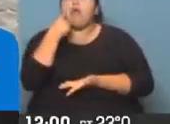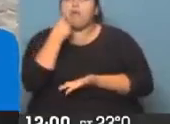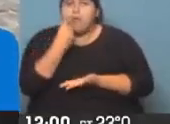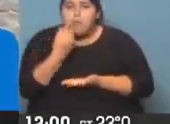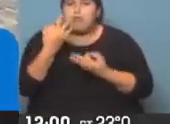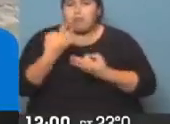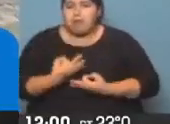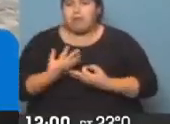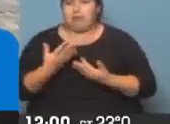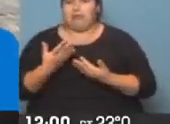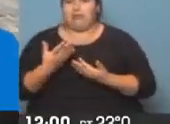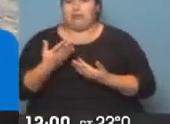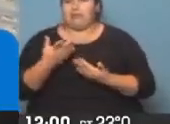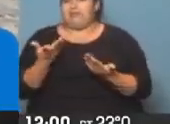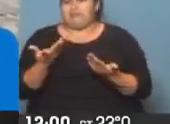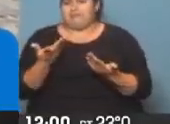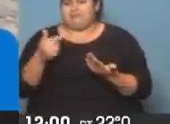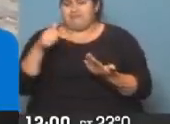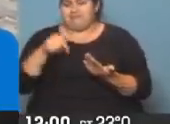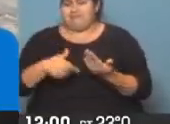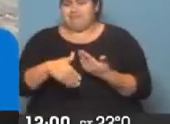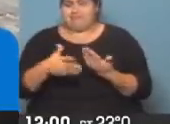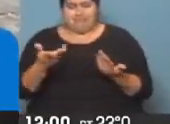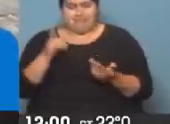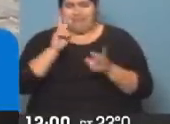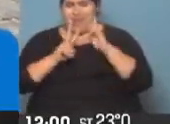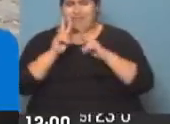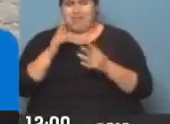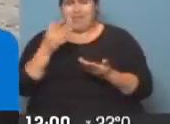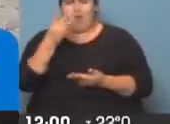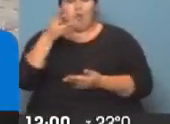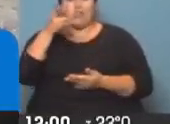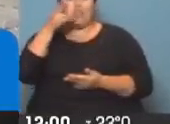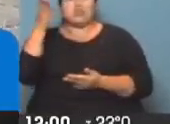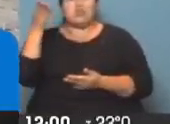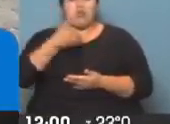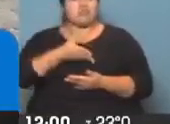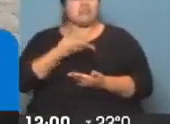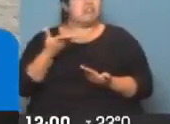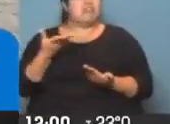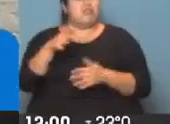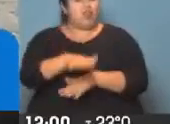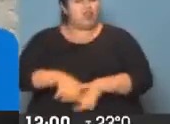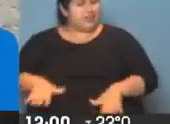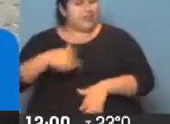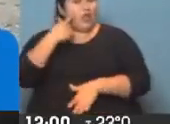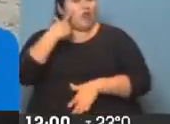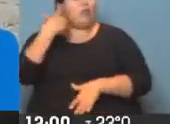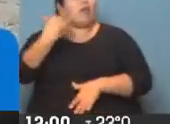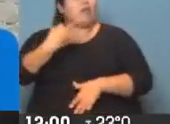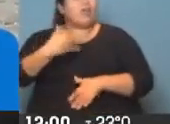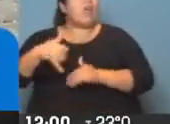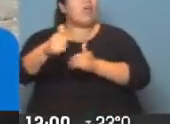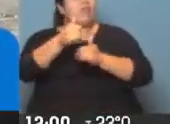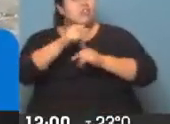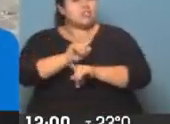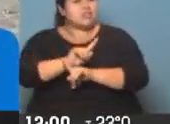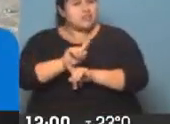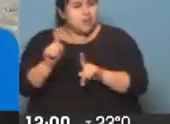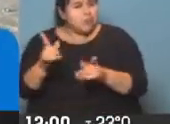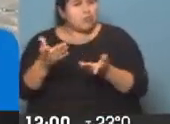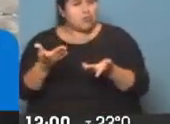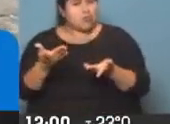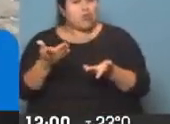por lo menos. Nada de eso está ocurriendo con por lo menos el 48% de los chicos, los niños, niñas y adolescentes en la República